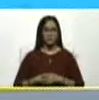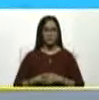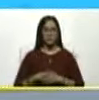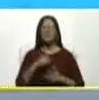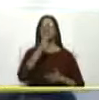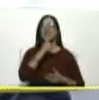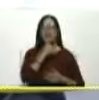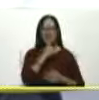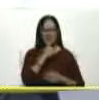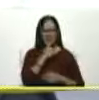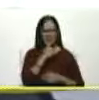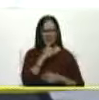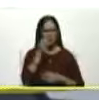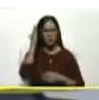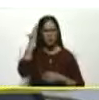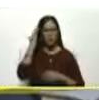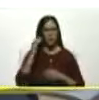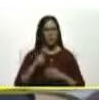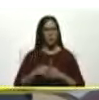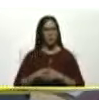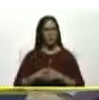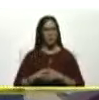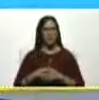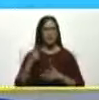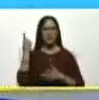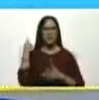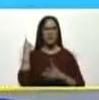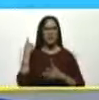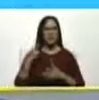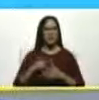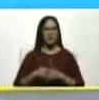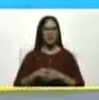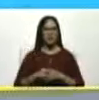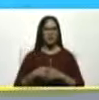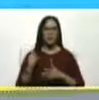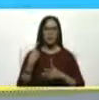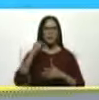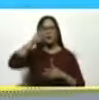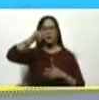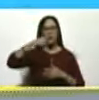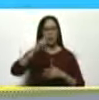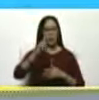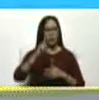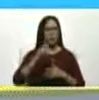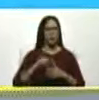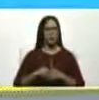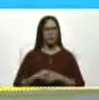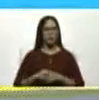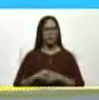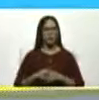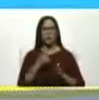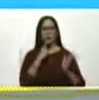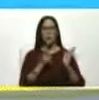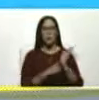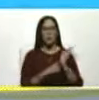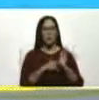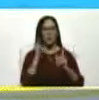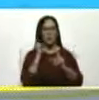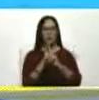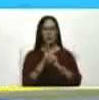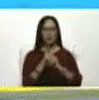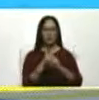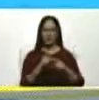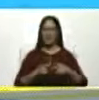¿Quién se enteró de que ayer, de que el 1 de julio, cumplimos una meta